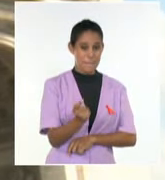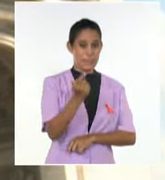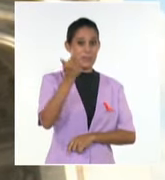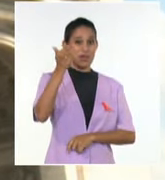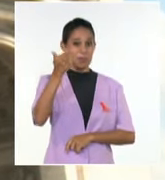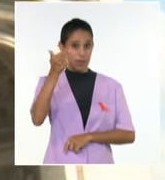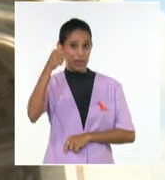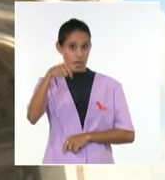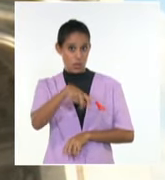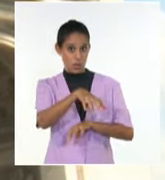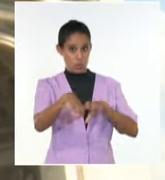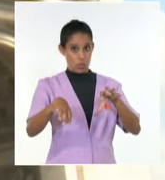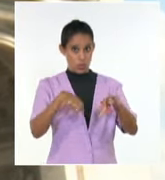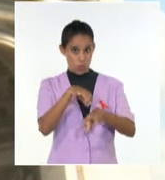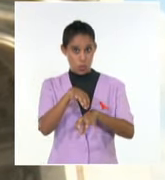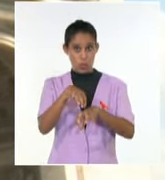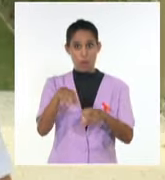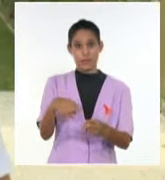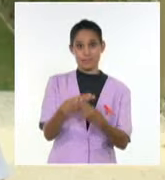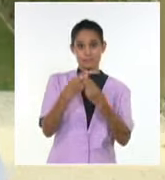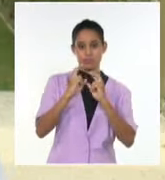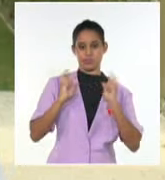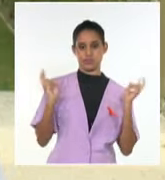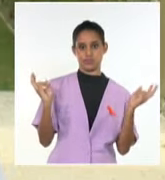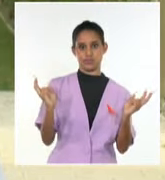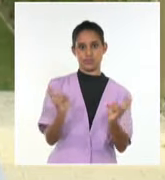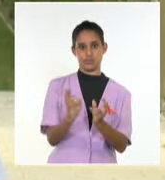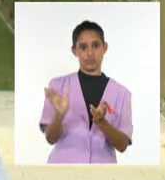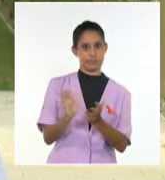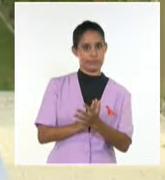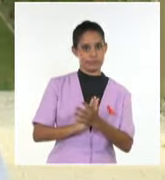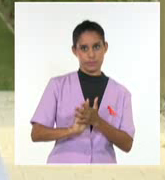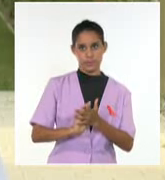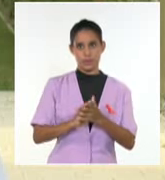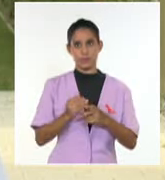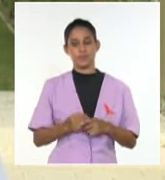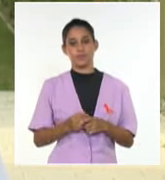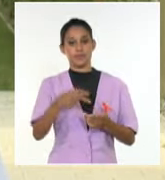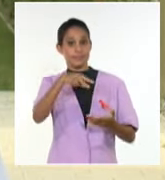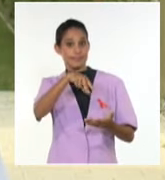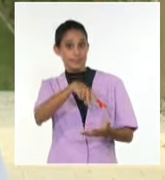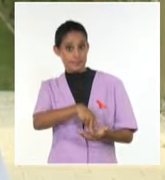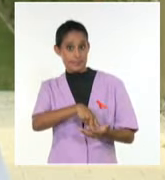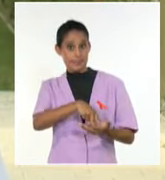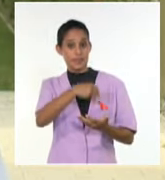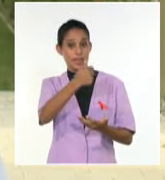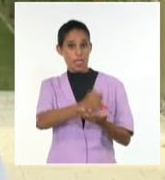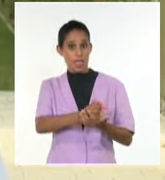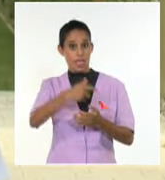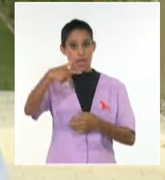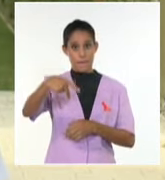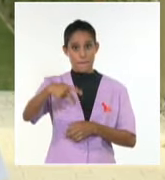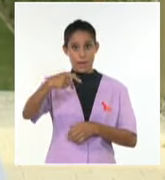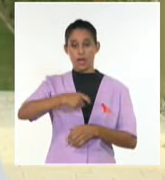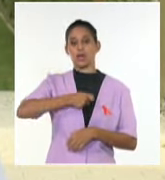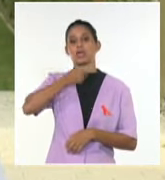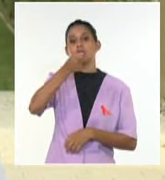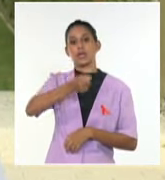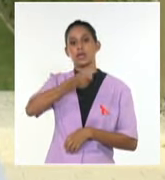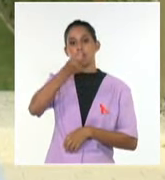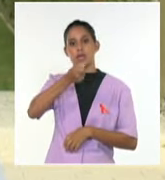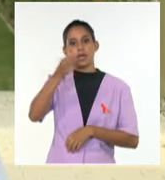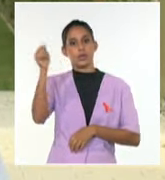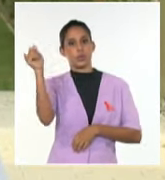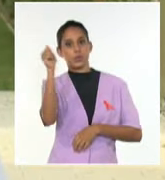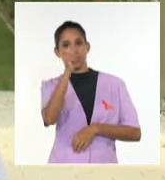de un recinto deportivo cerrado. Directamente desde París, ha sido un reporte del camarógrafo Amado López y Carlos